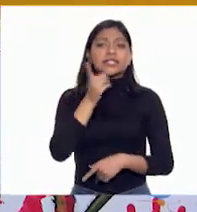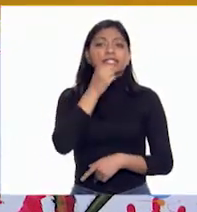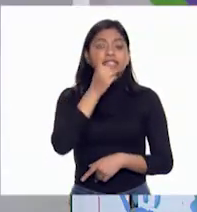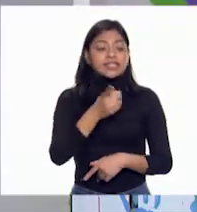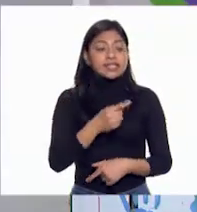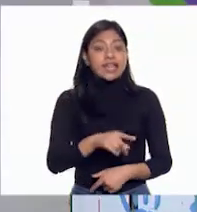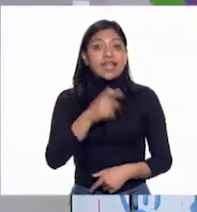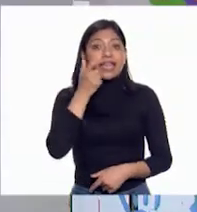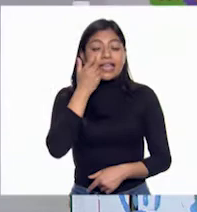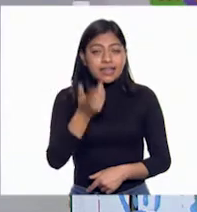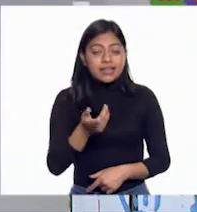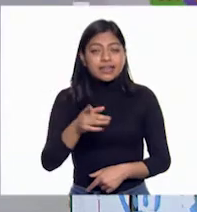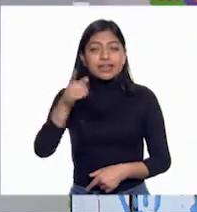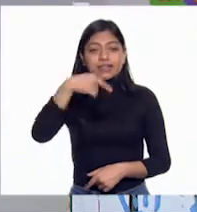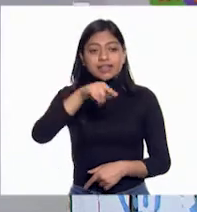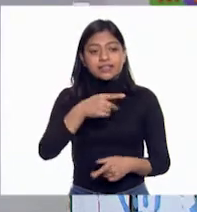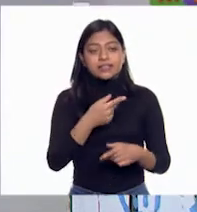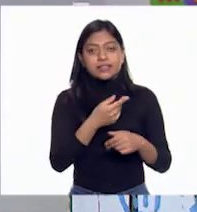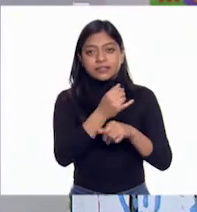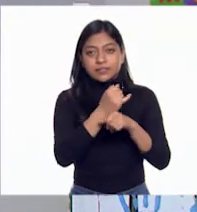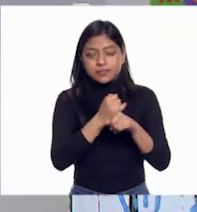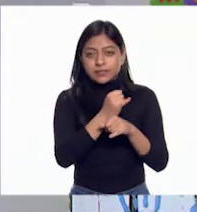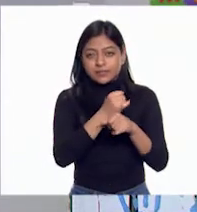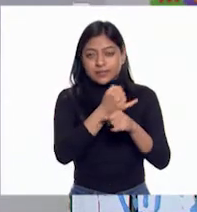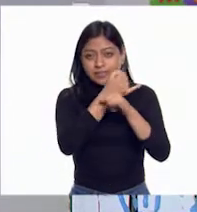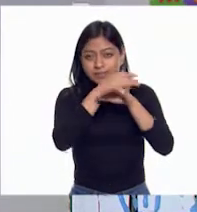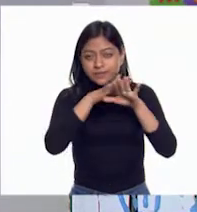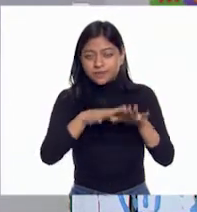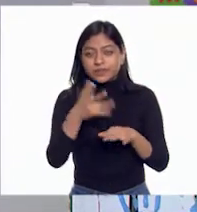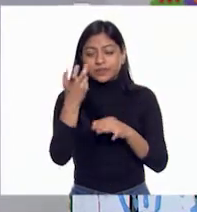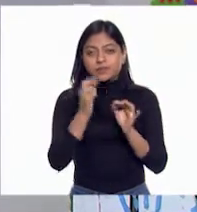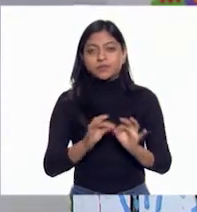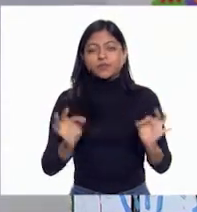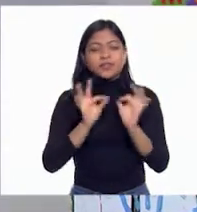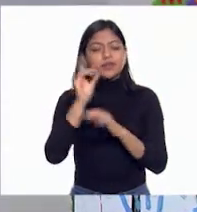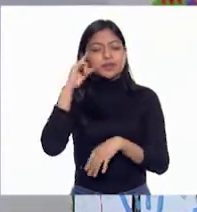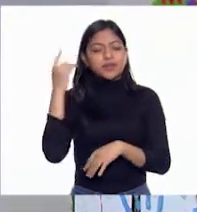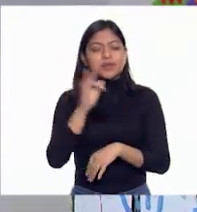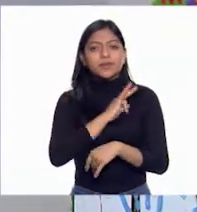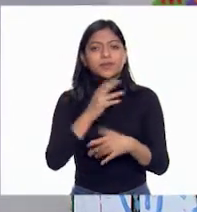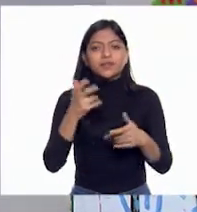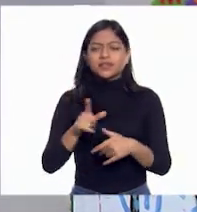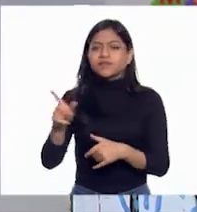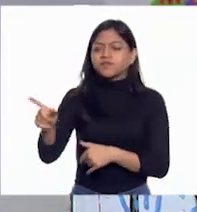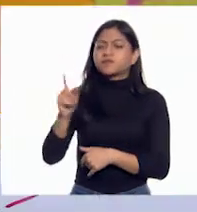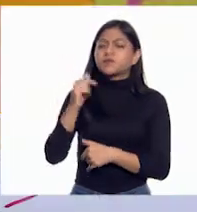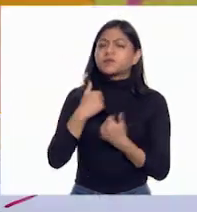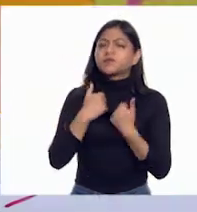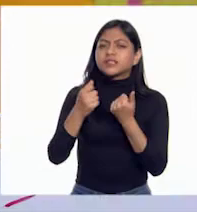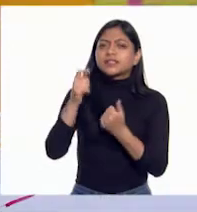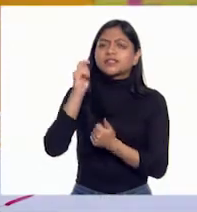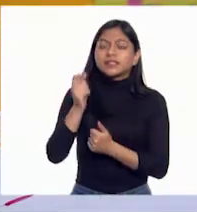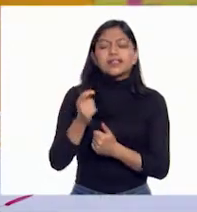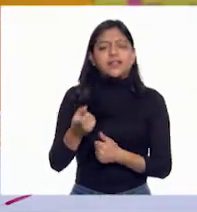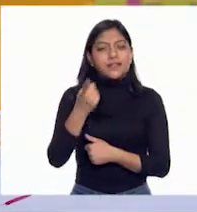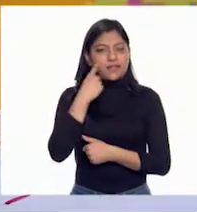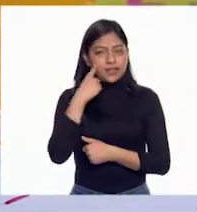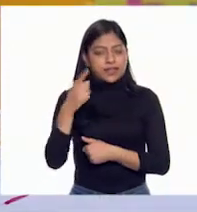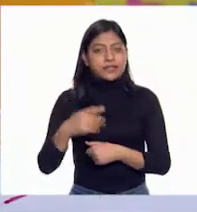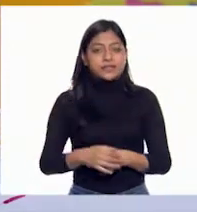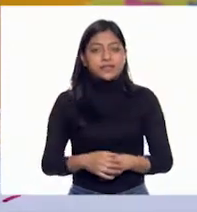dice todo el tiempo. Ah, y para ti, Gloria, a ver, ¿qué significa esa frase? Entre